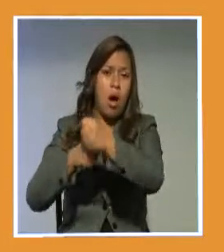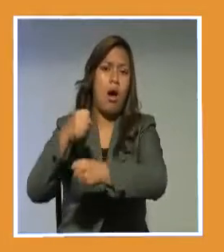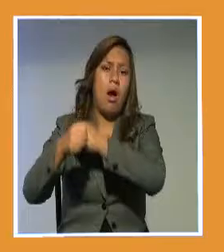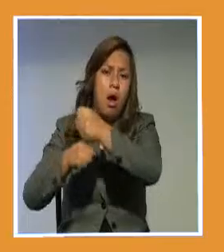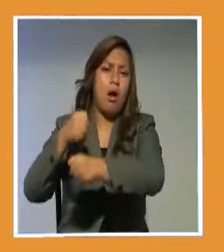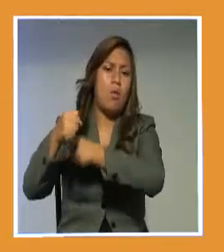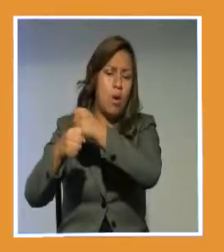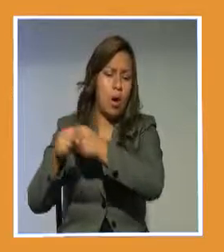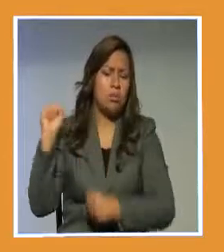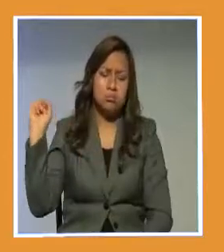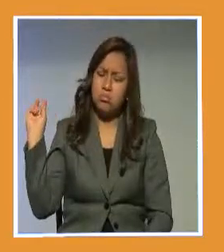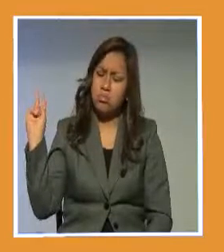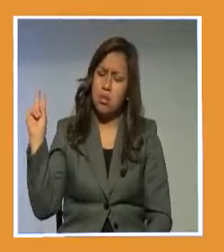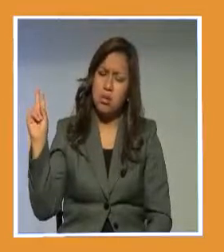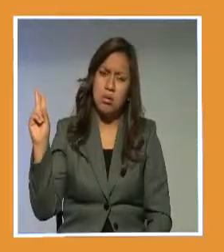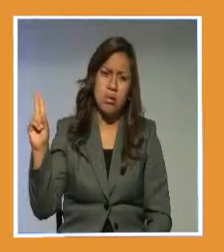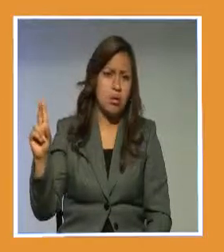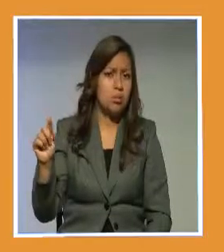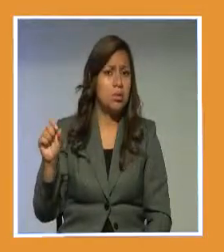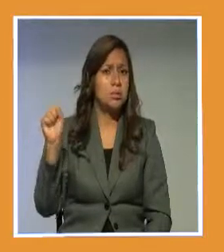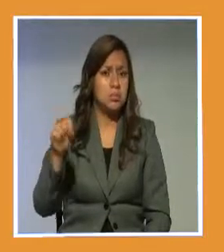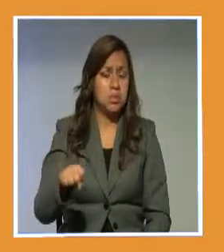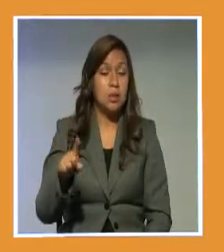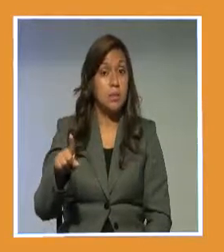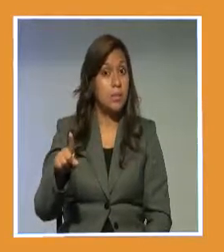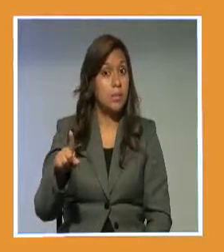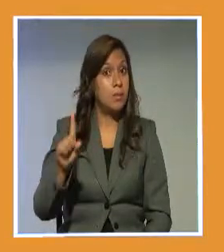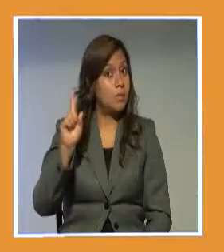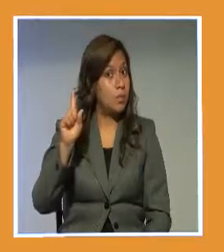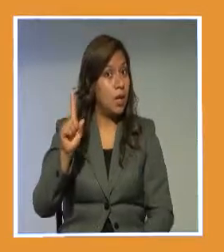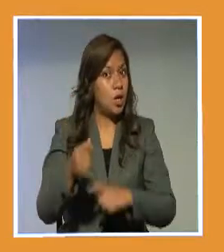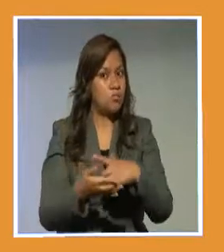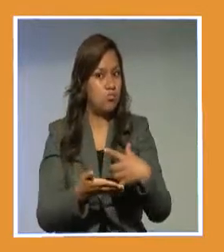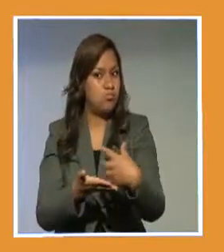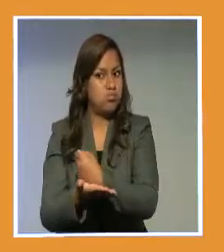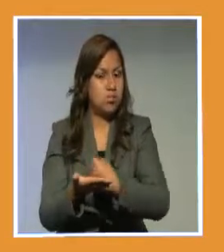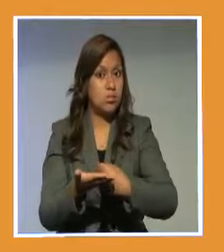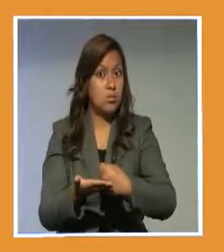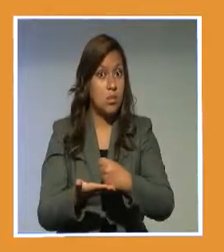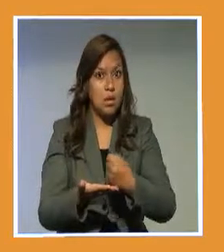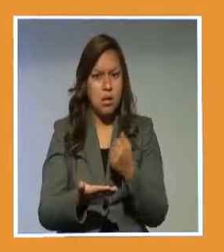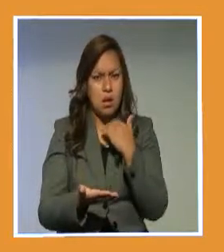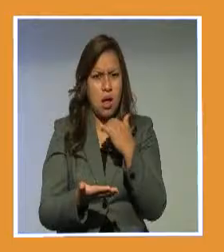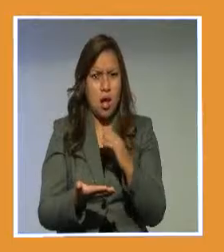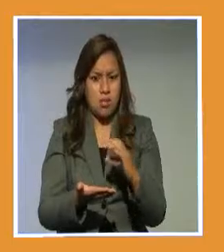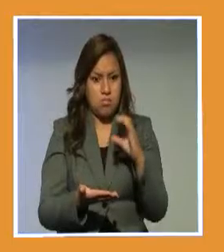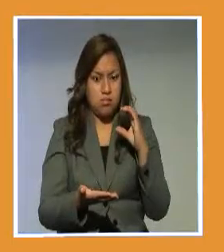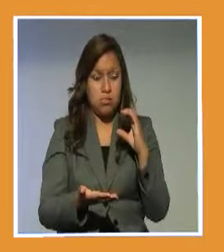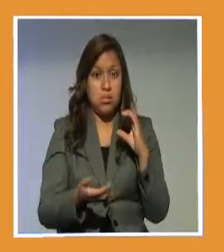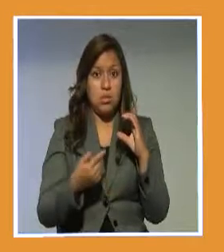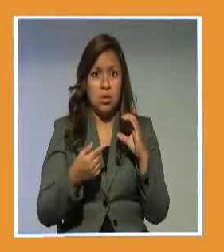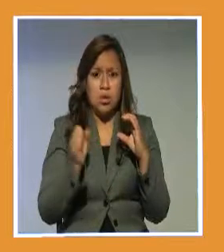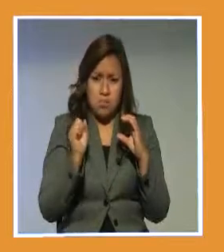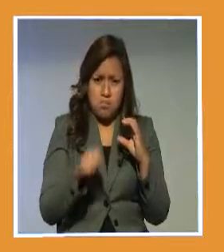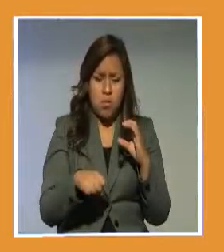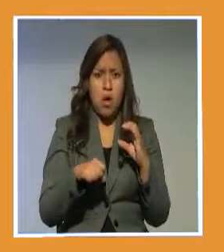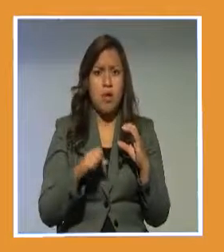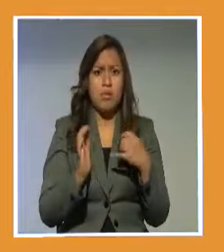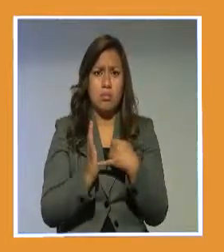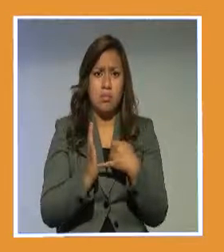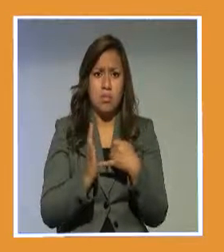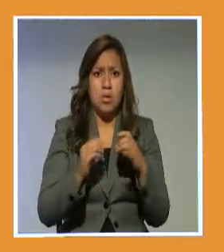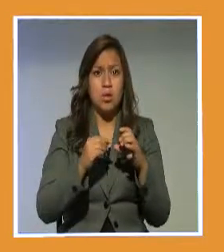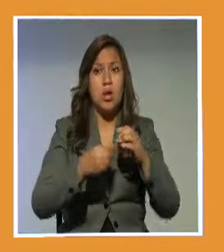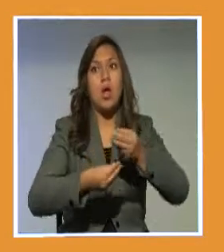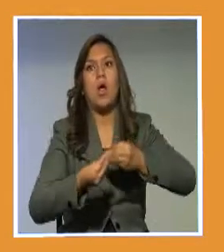hace excepción es del tema de las ganancias extraordinarias para que puedan tener un capital de retorno los inversores y podamos